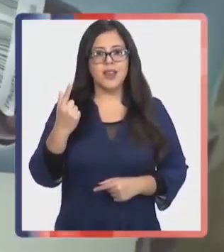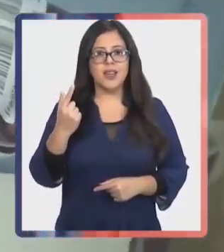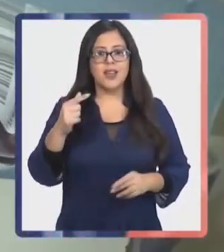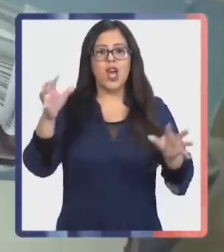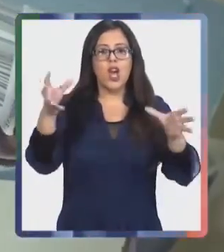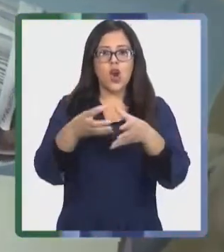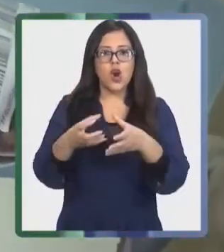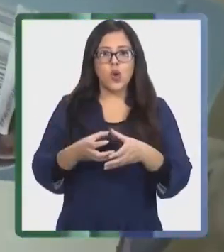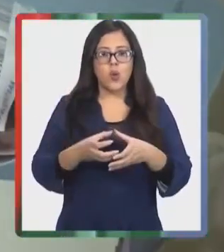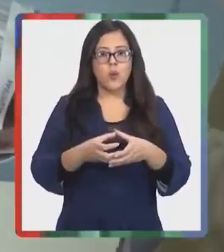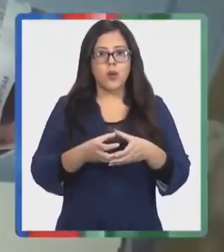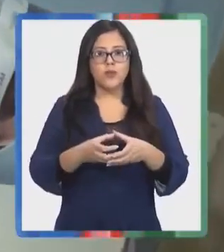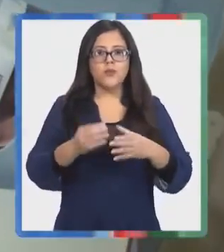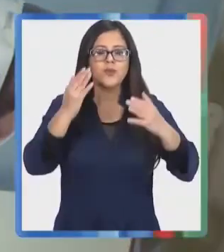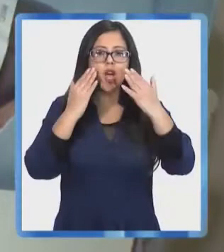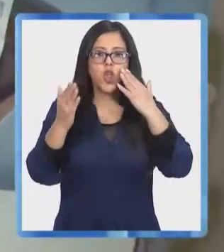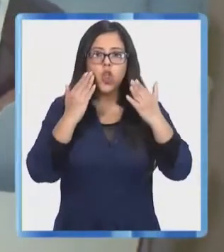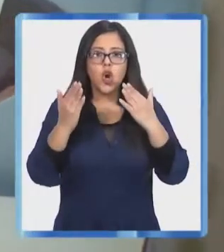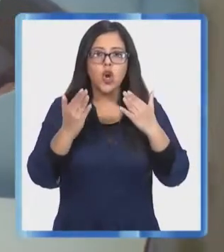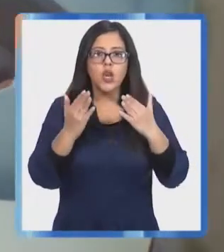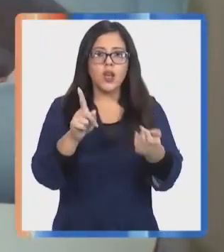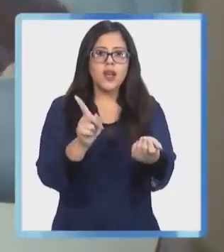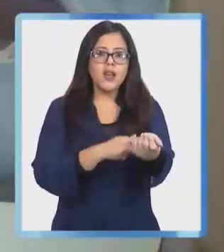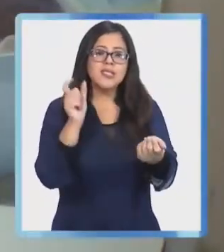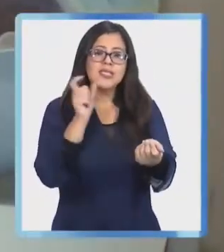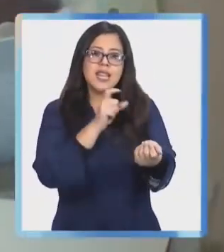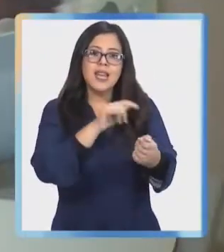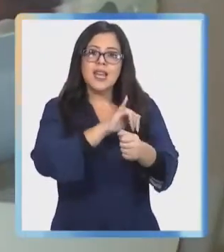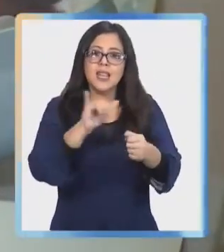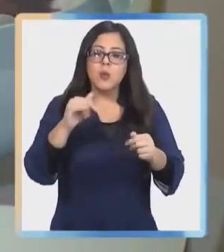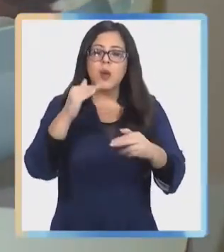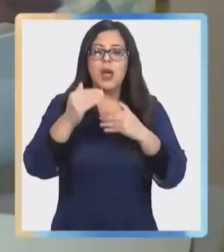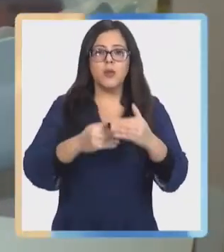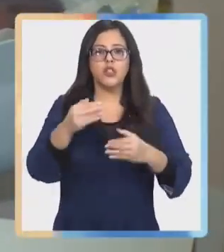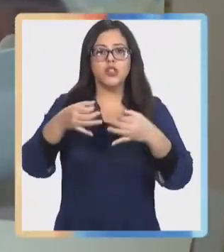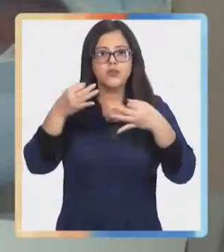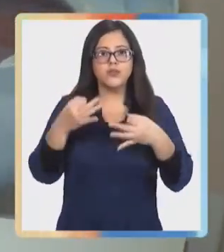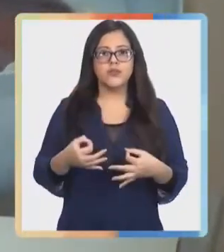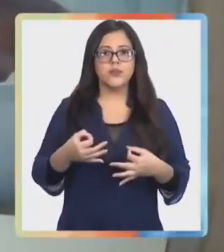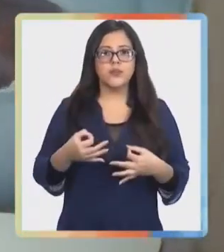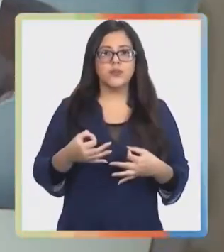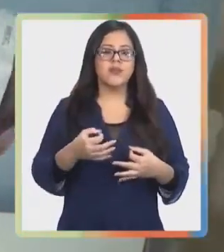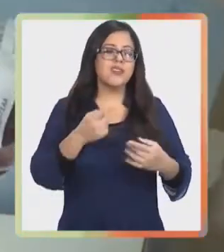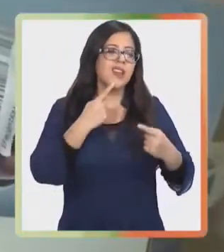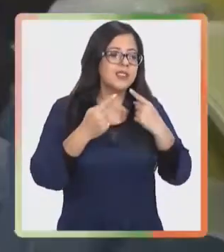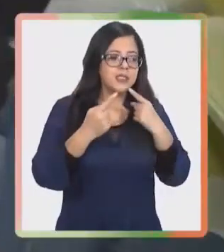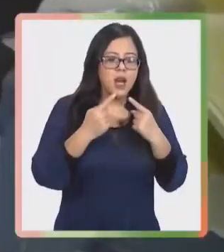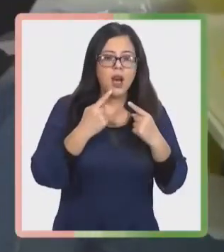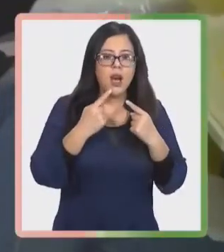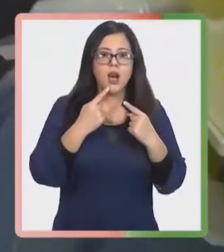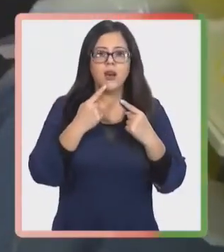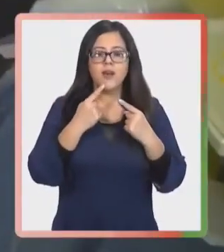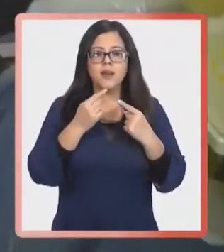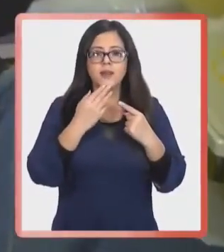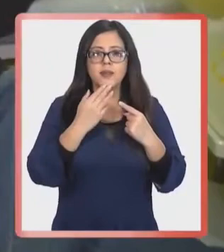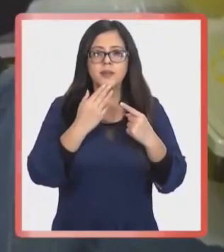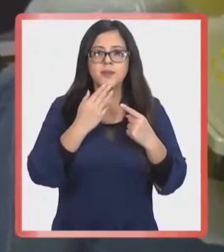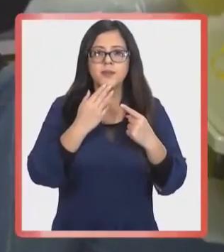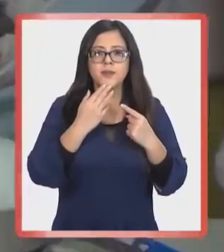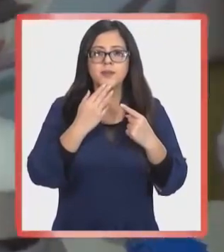saber quiénes son de estos grupos que donan la sangre y luego pasa por un proceso, exámenes,